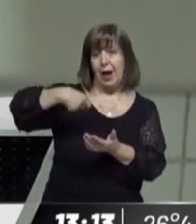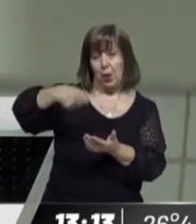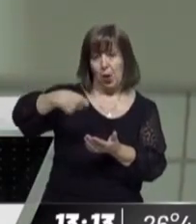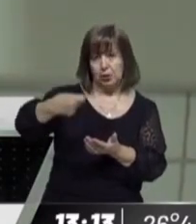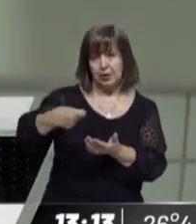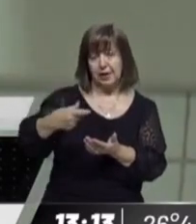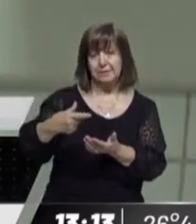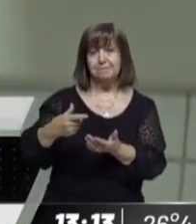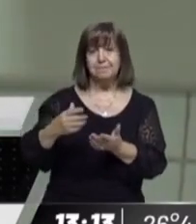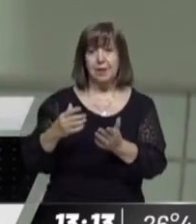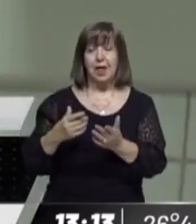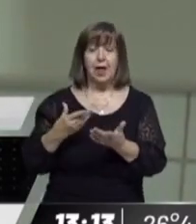a lo mejor tenga menores prestaciones